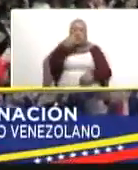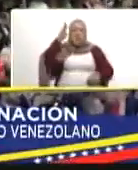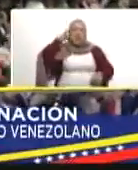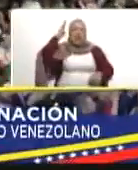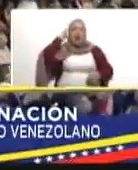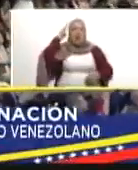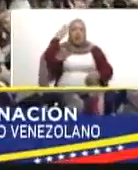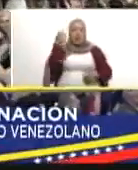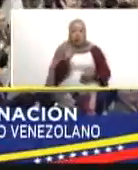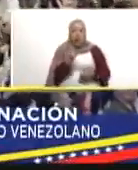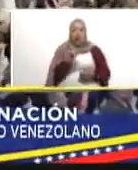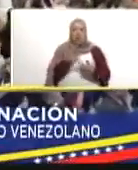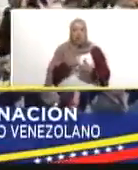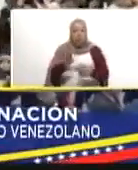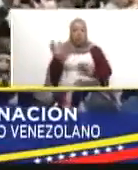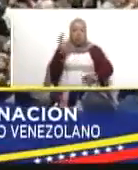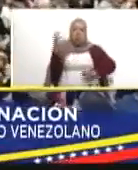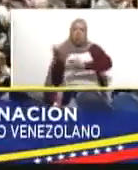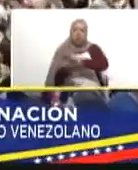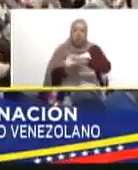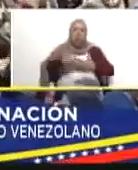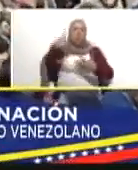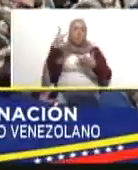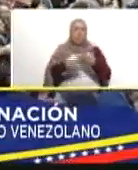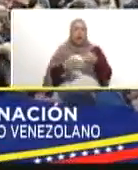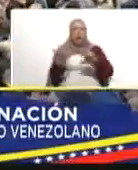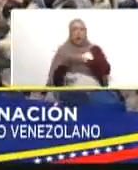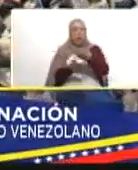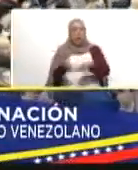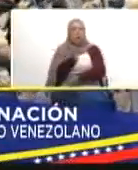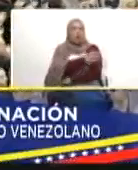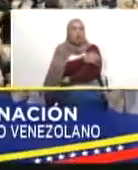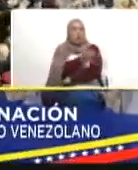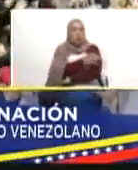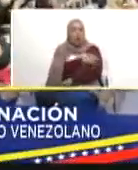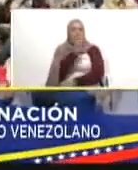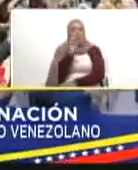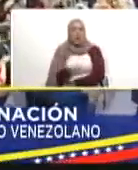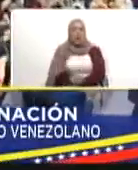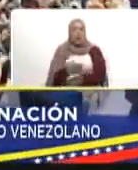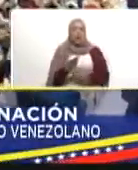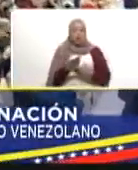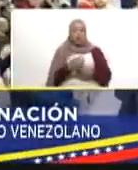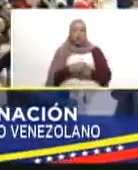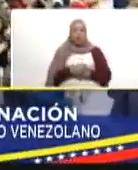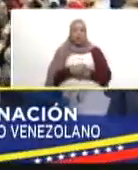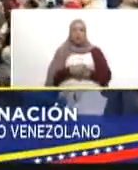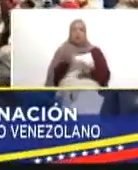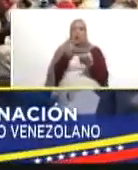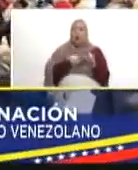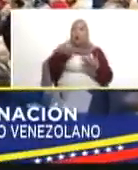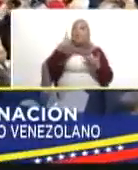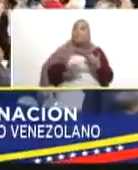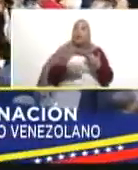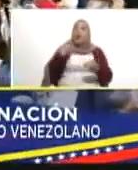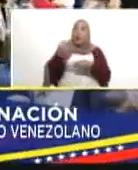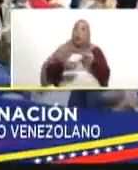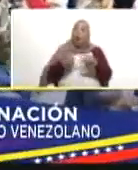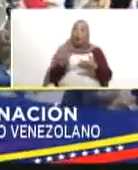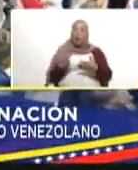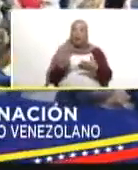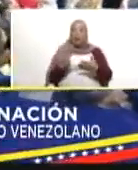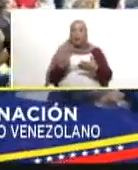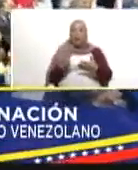qué hacer frente a un plan extremista y criminal de ustedes los planes están hechos